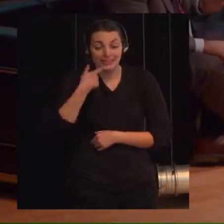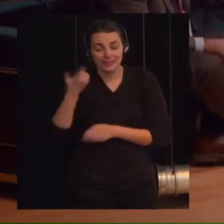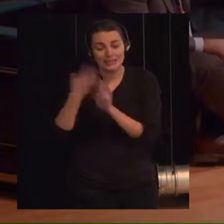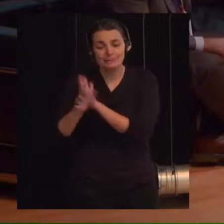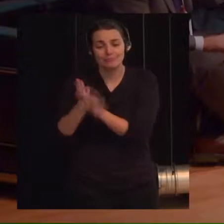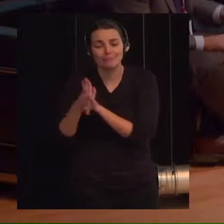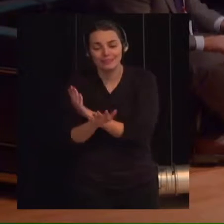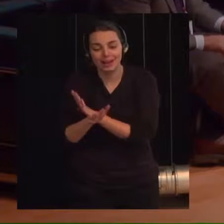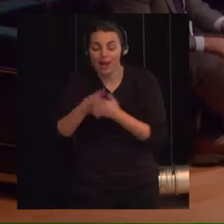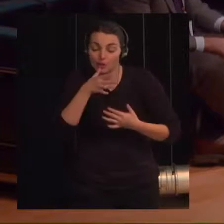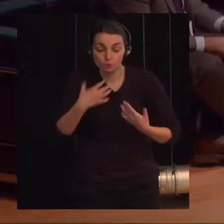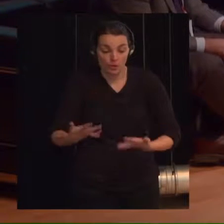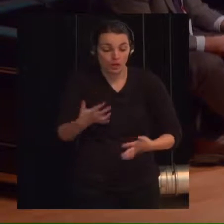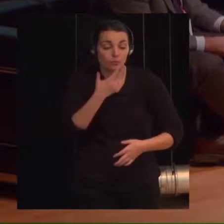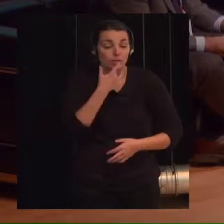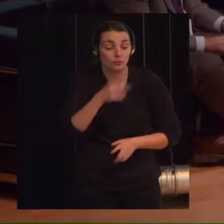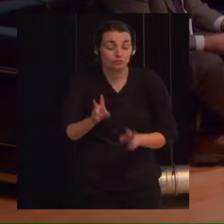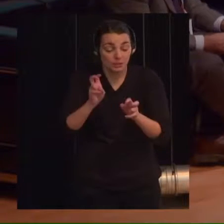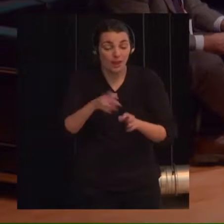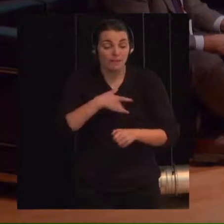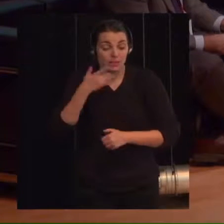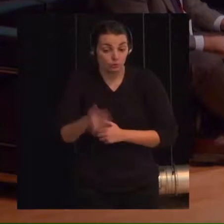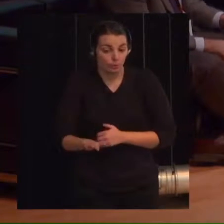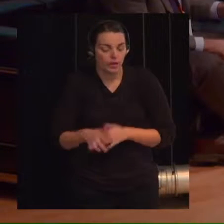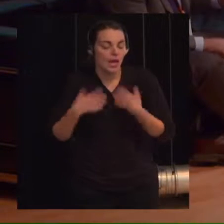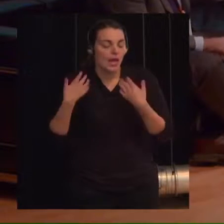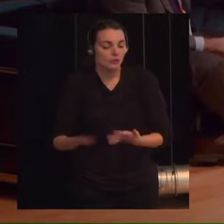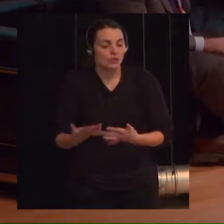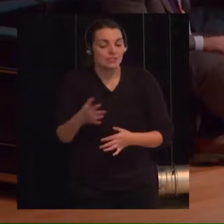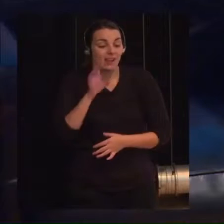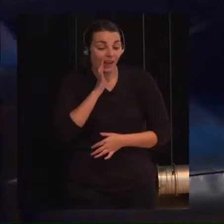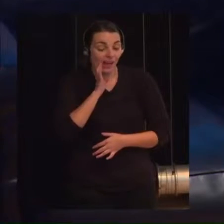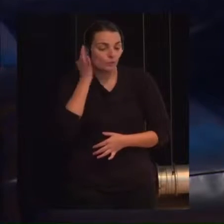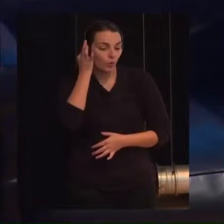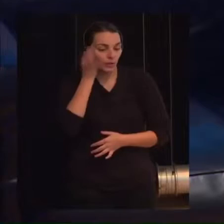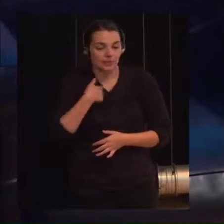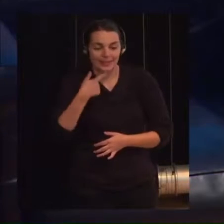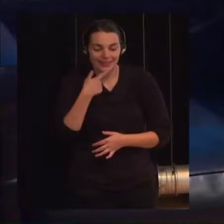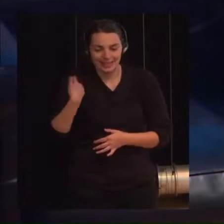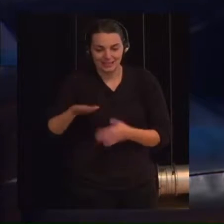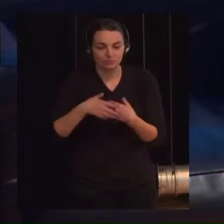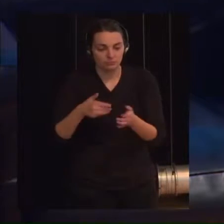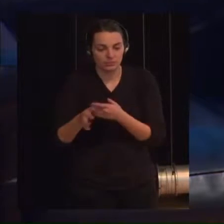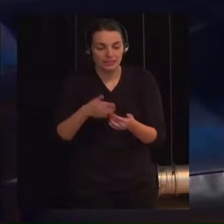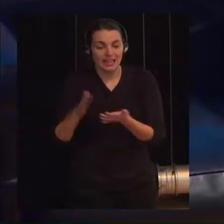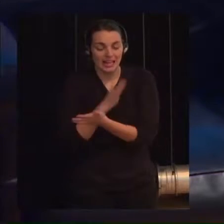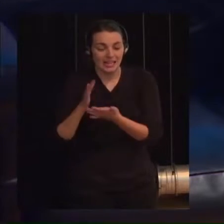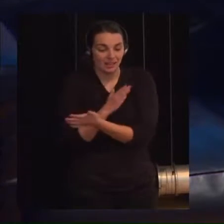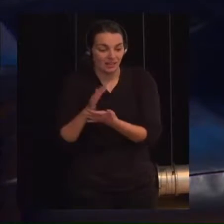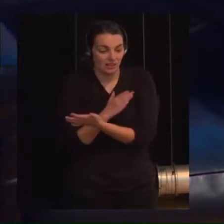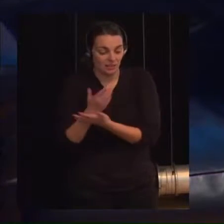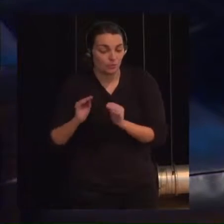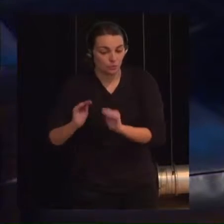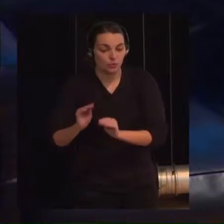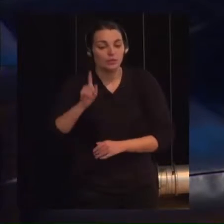asuntos complejos como es el de la filantropía, ¿no? Sara ha sido editora de dos libros directamente relacionados con este asunto,